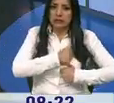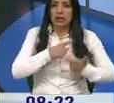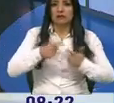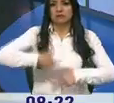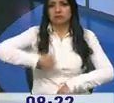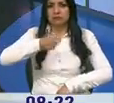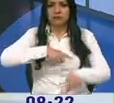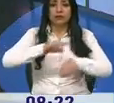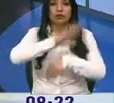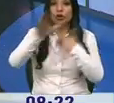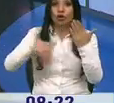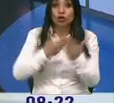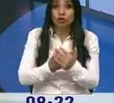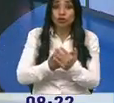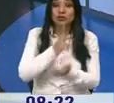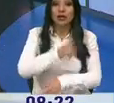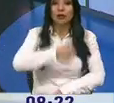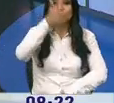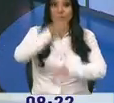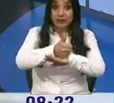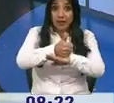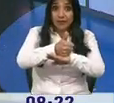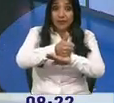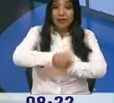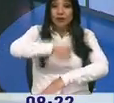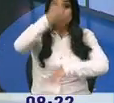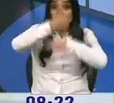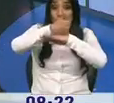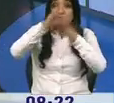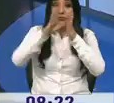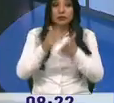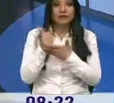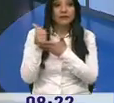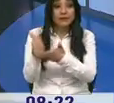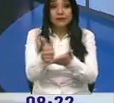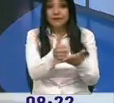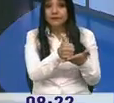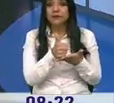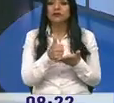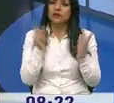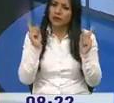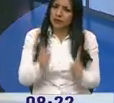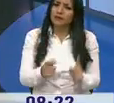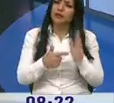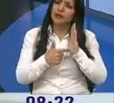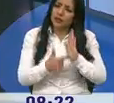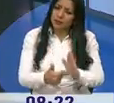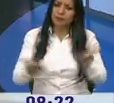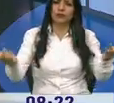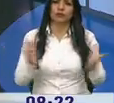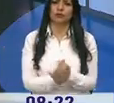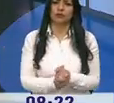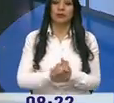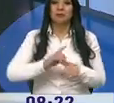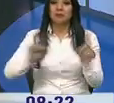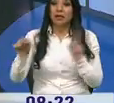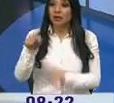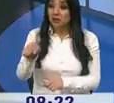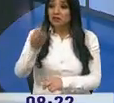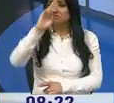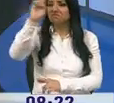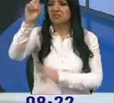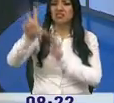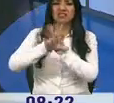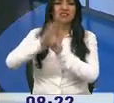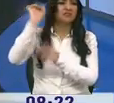tránsito, todos los que conllevan este poder ciudadano, que es en beneficio de nosotros los ciudadanos, ellos son los llamados, pero son los primeros en hacer lo que